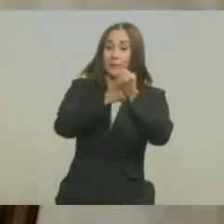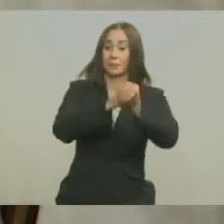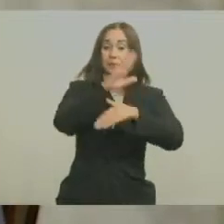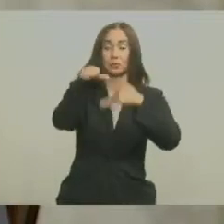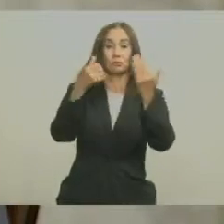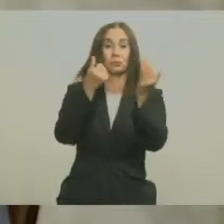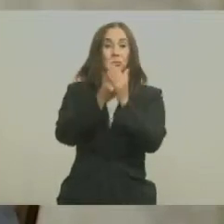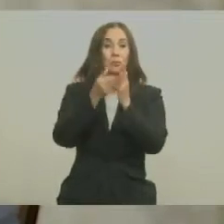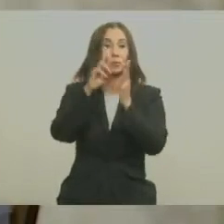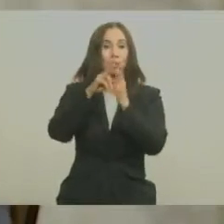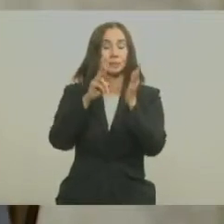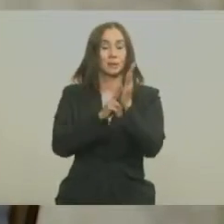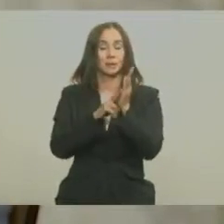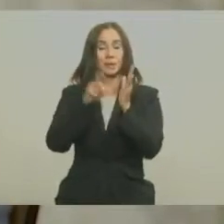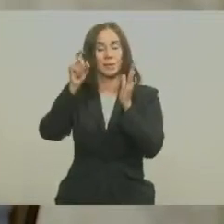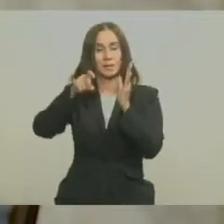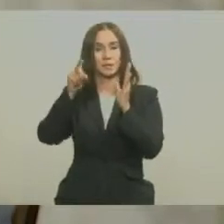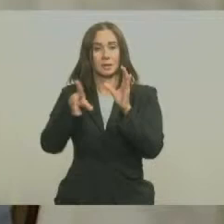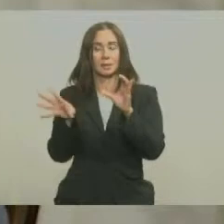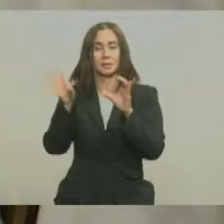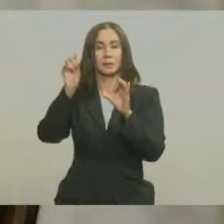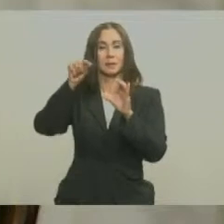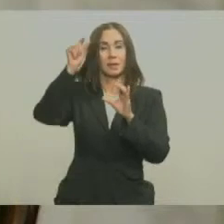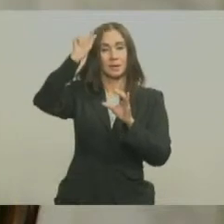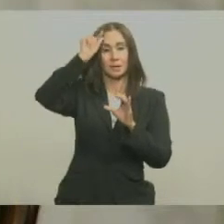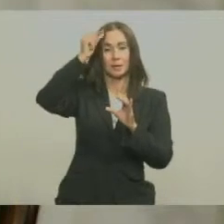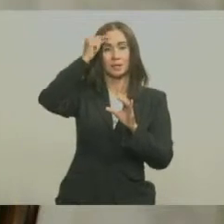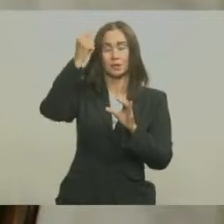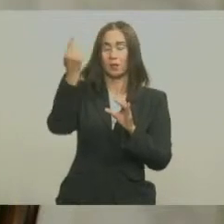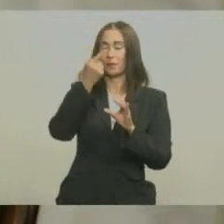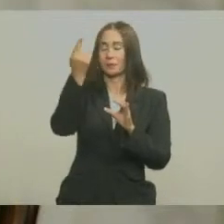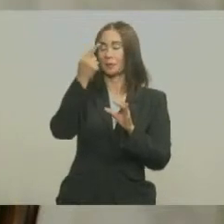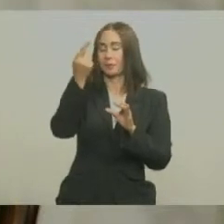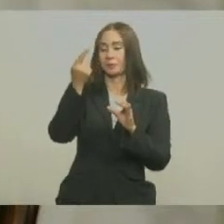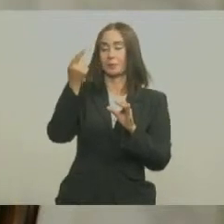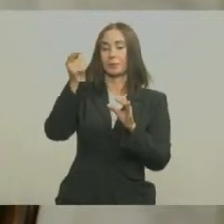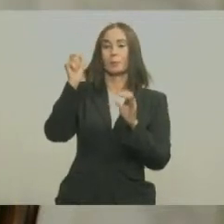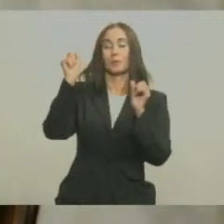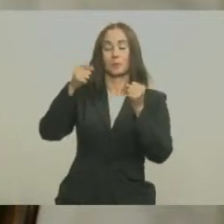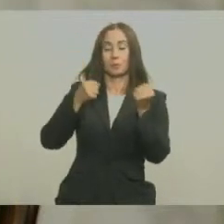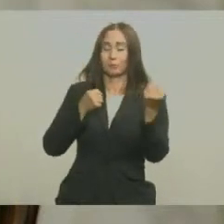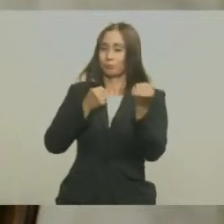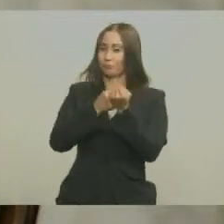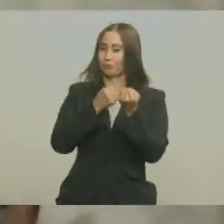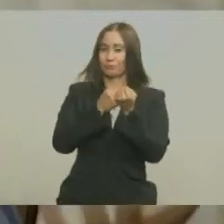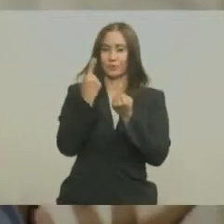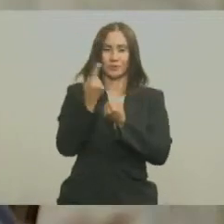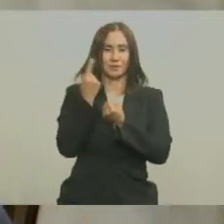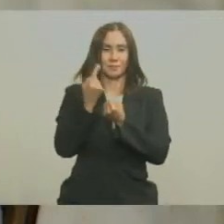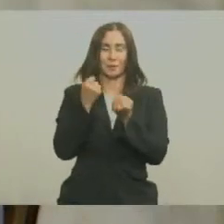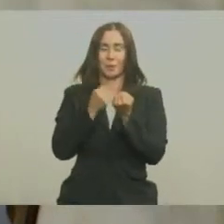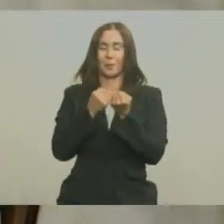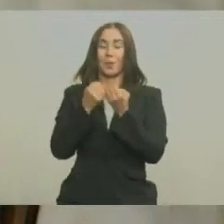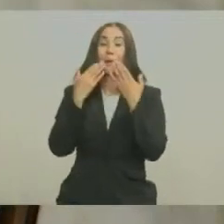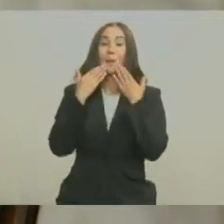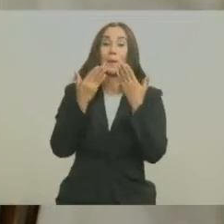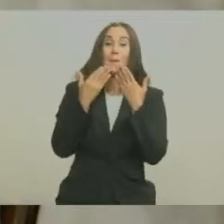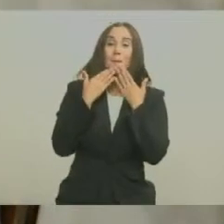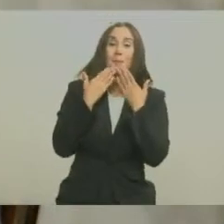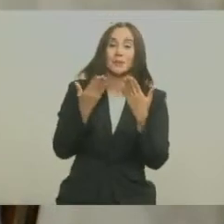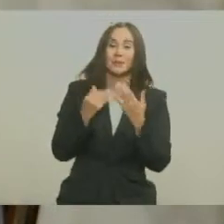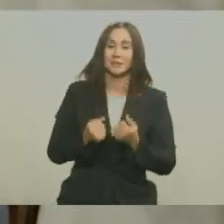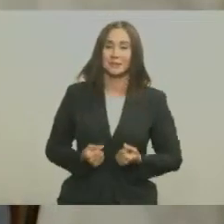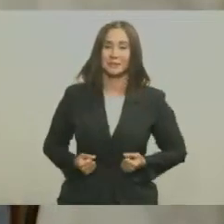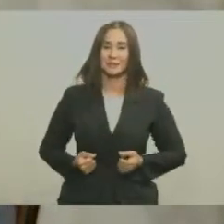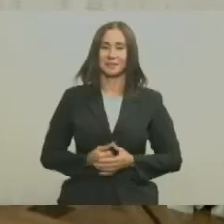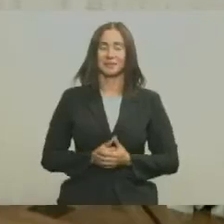medidas integrales, podrá este gobierno siempre contar con el apoyo de Alianza País. Así que muchísimas gracias y enhorabuena.